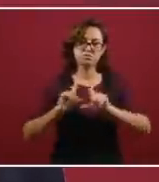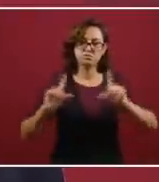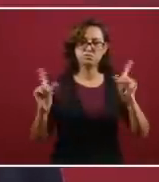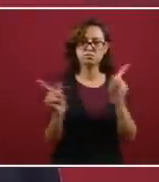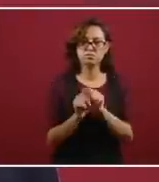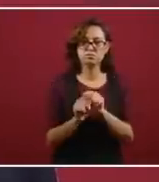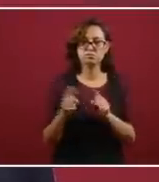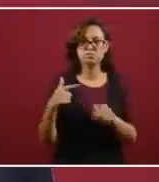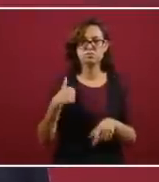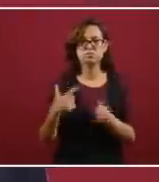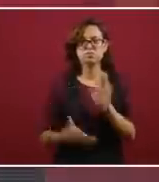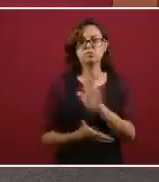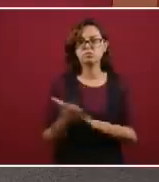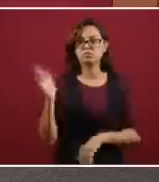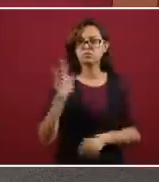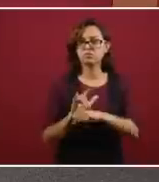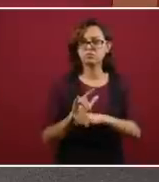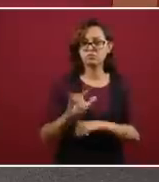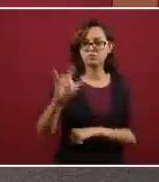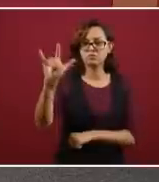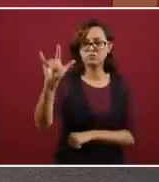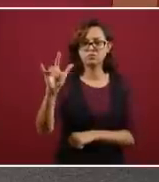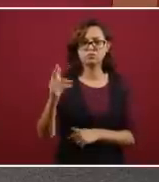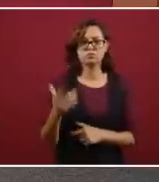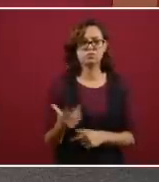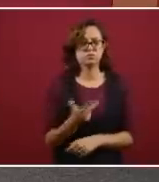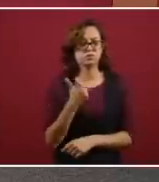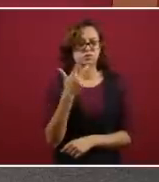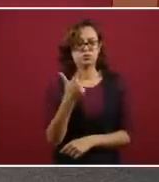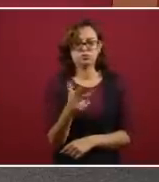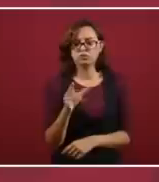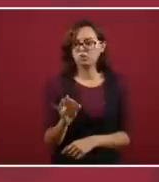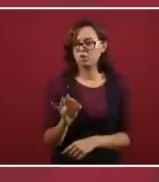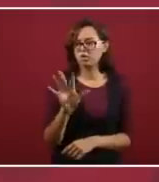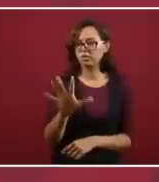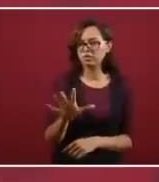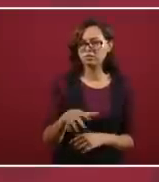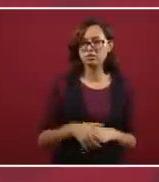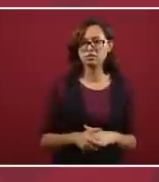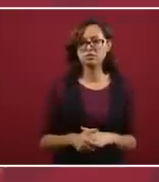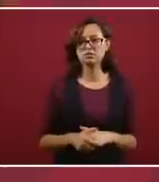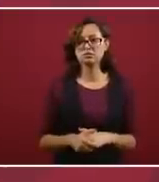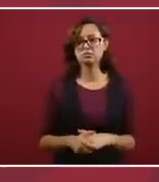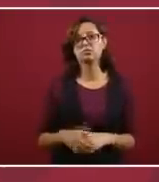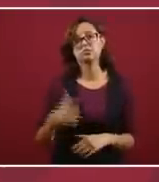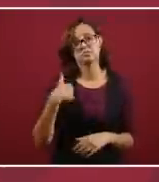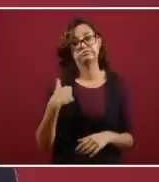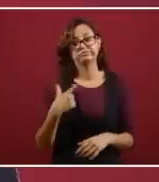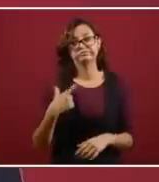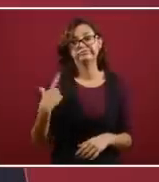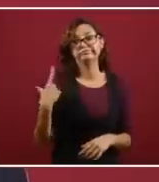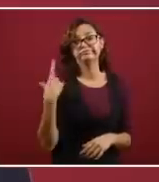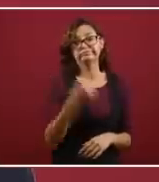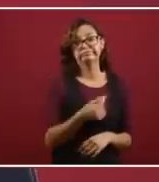sale el vuelo como a las 8:45, entonces me tengo que ir